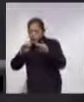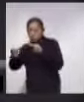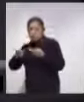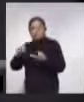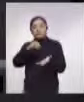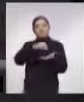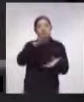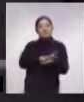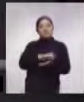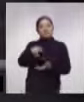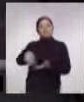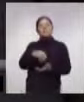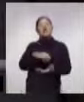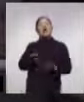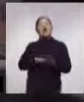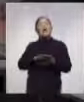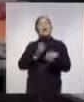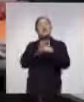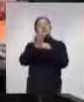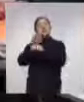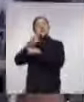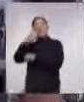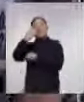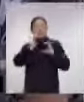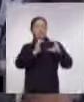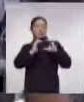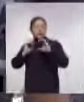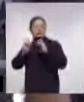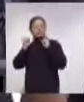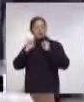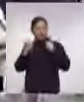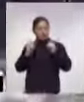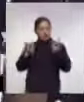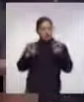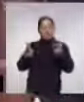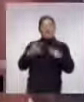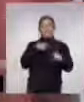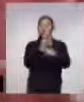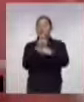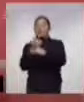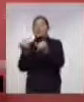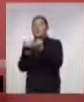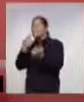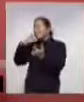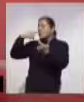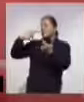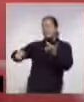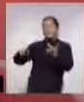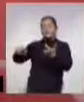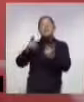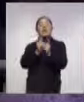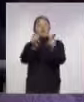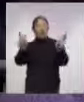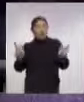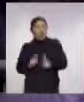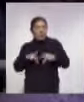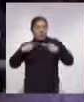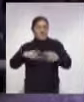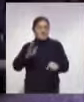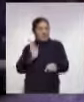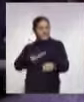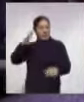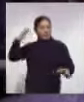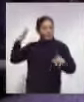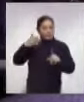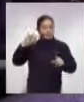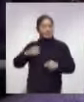en los 60 municipios del estado para la prevención social de la violencia y delincuencia, especialmente contra grupos vulnerables. El